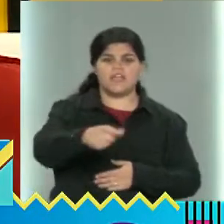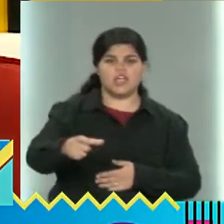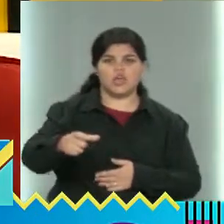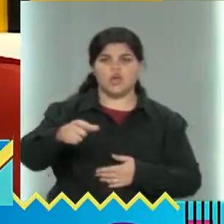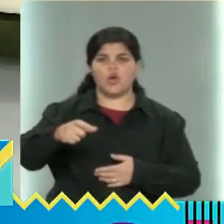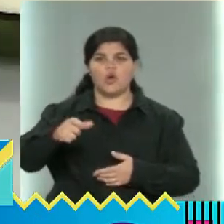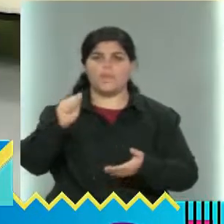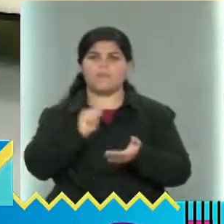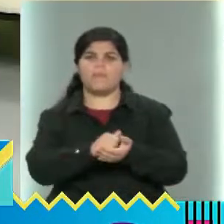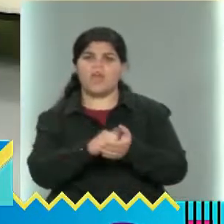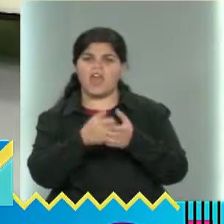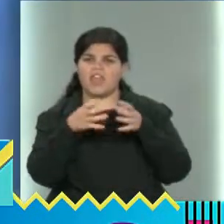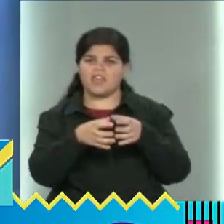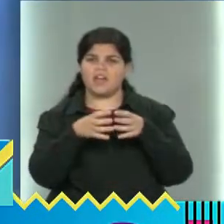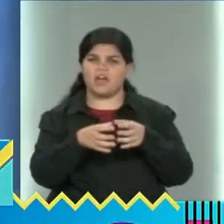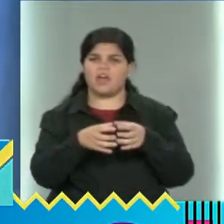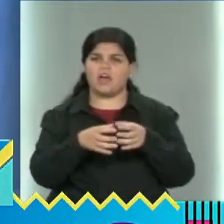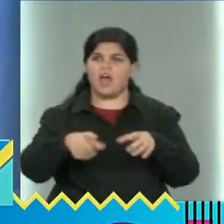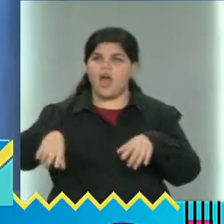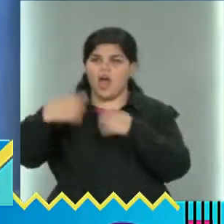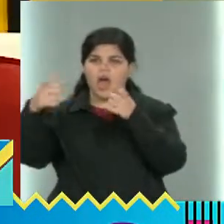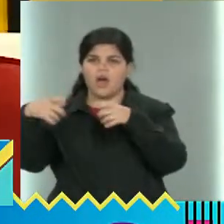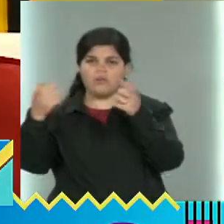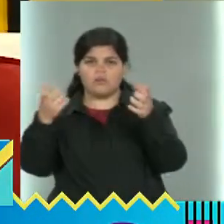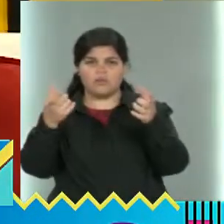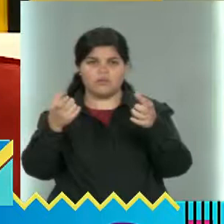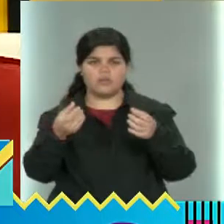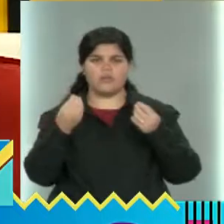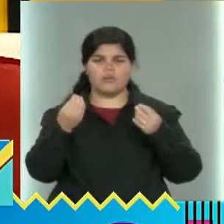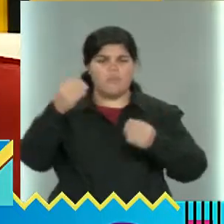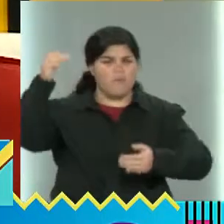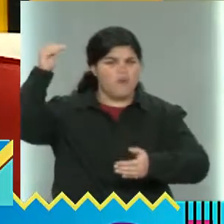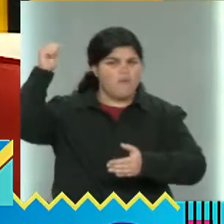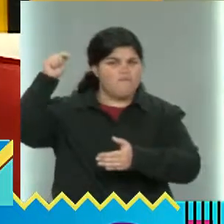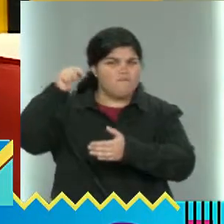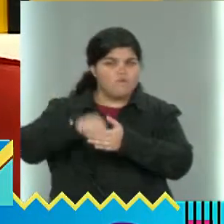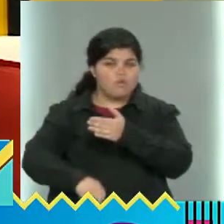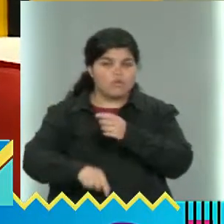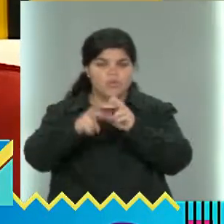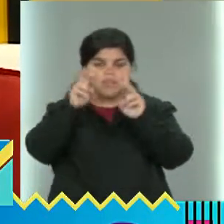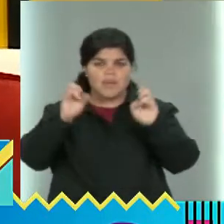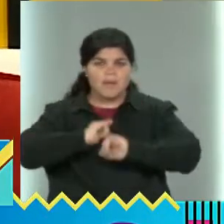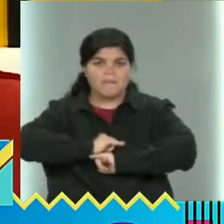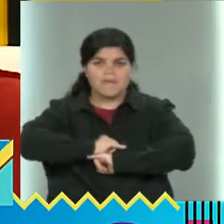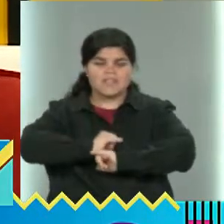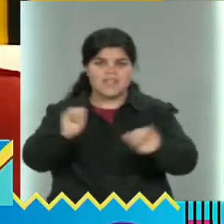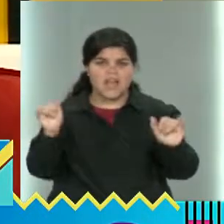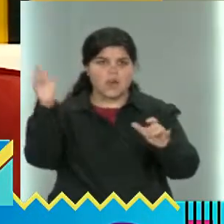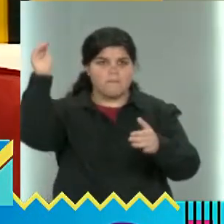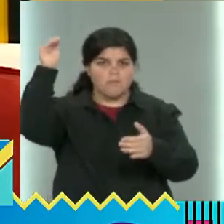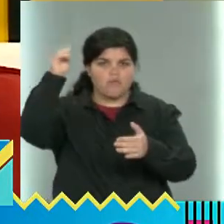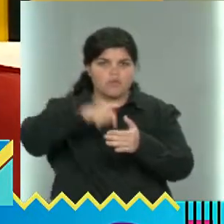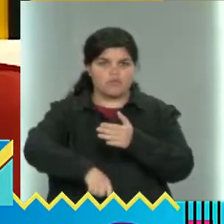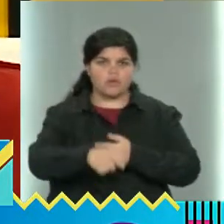dice tanto? La guitarra, claro. La guitarra, ya, ¿cómo profundiza en el mensaje desde la